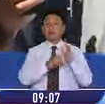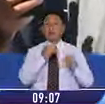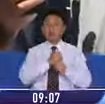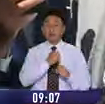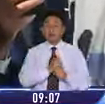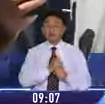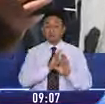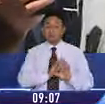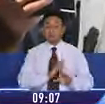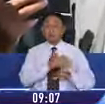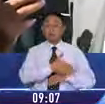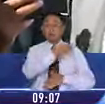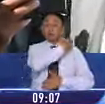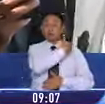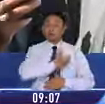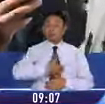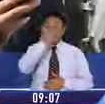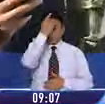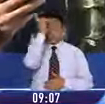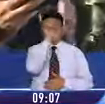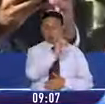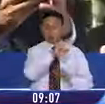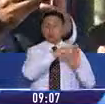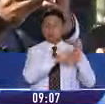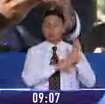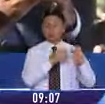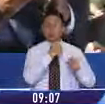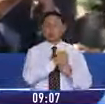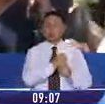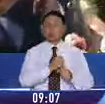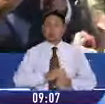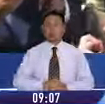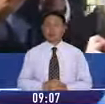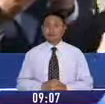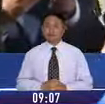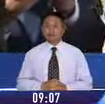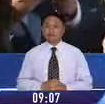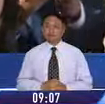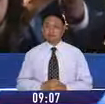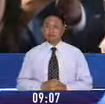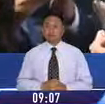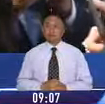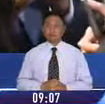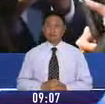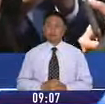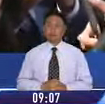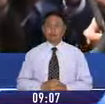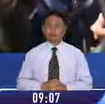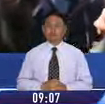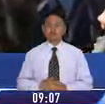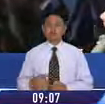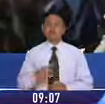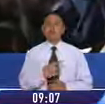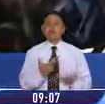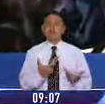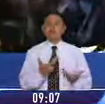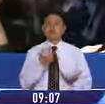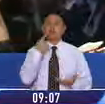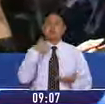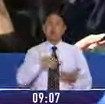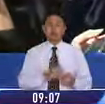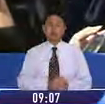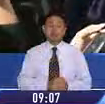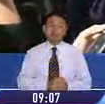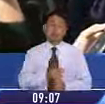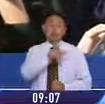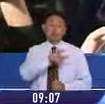tomará la decisión con respecto a una normativa laboral en su momento. ¿Qué contemplaría? No se vaya a vivir, no se vaya. Simplemente dar mejores opciones a